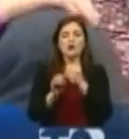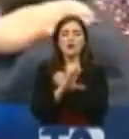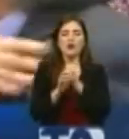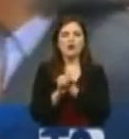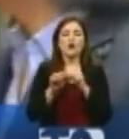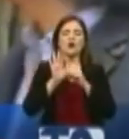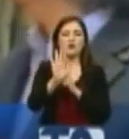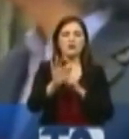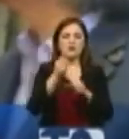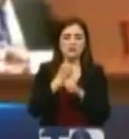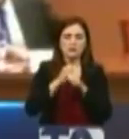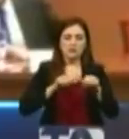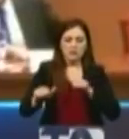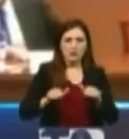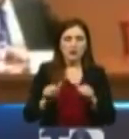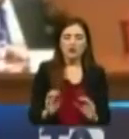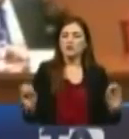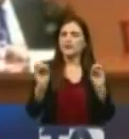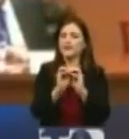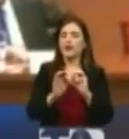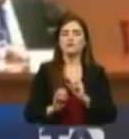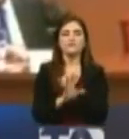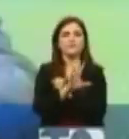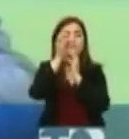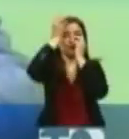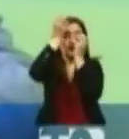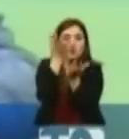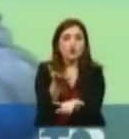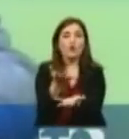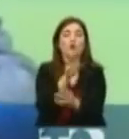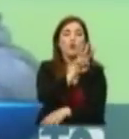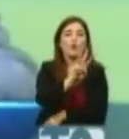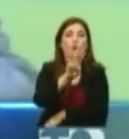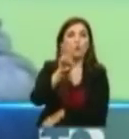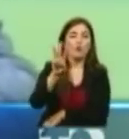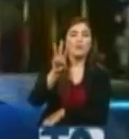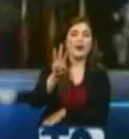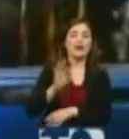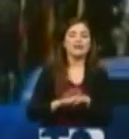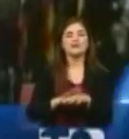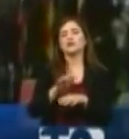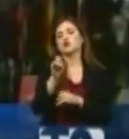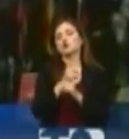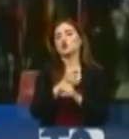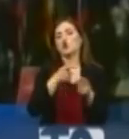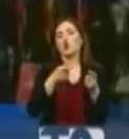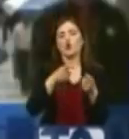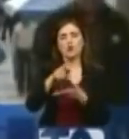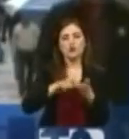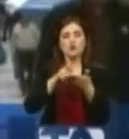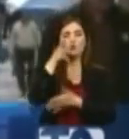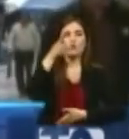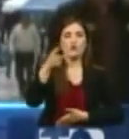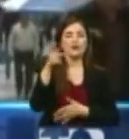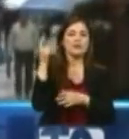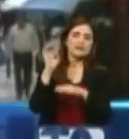que han desempeñado desde sus cargos han incrementado, según información disponible en la página web de CERCOP. Si comparamos los gastos efectuados de